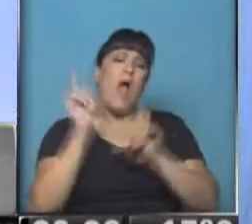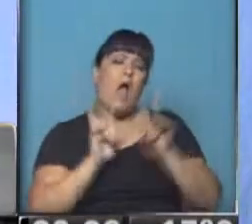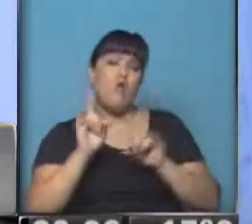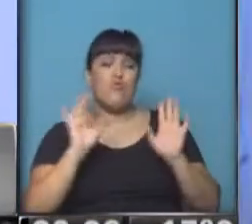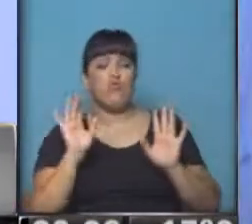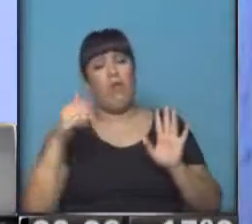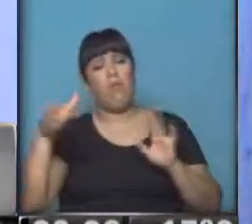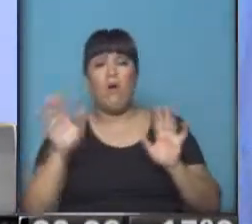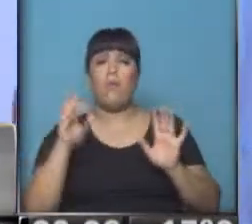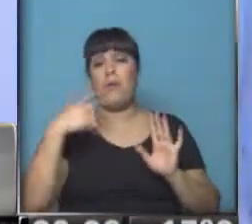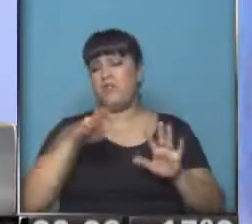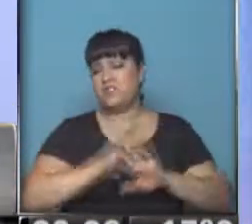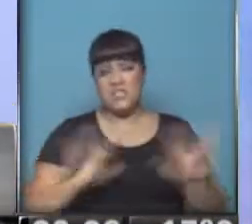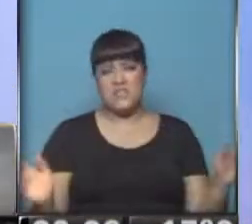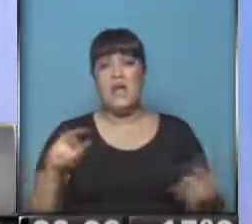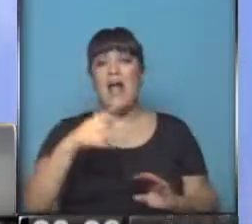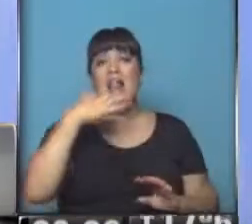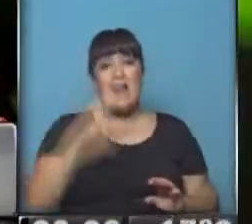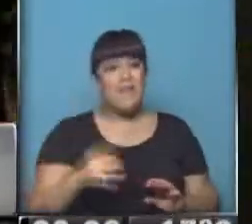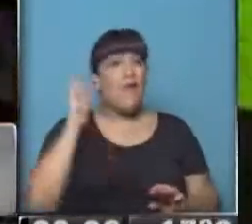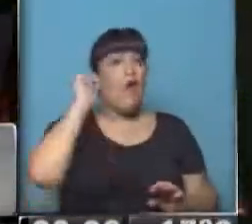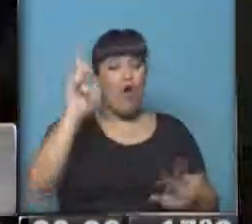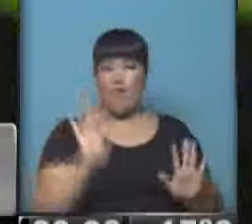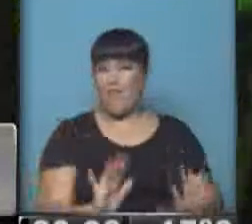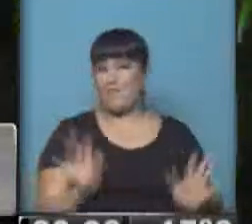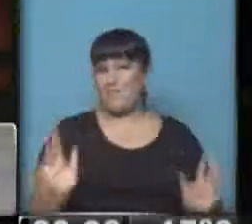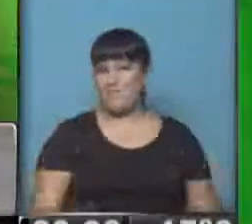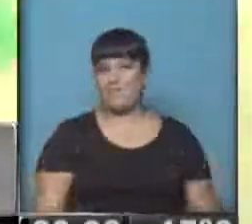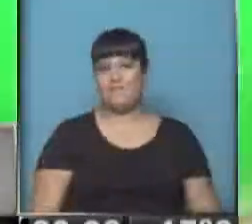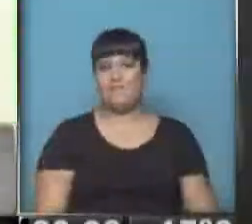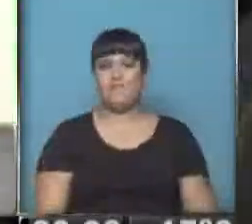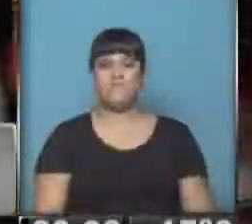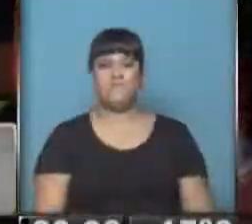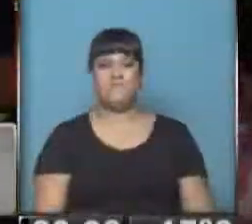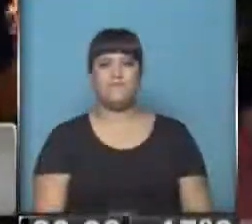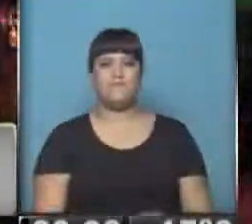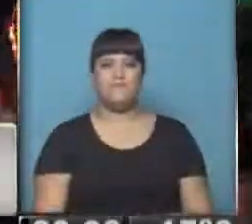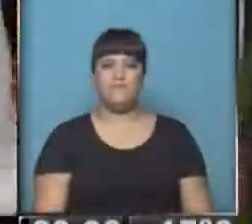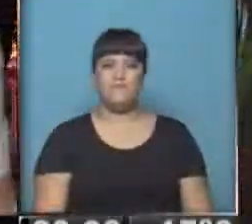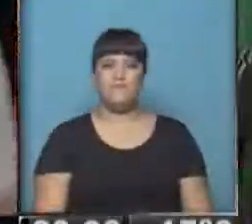pero ya está. La verdad, el logro es este. ¡Salud! ¡Y salud!